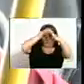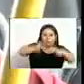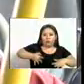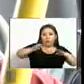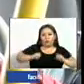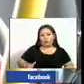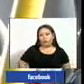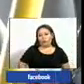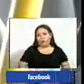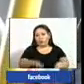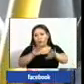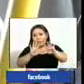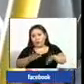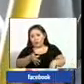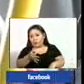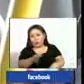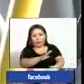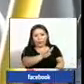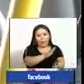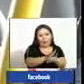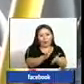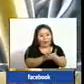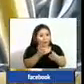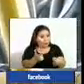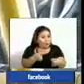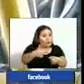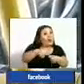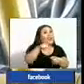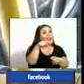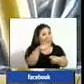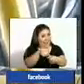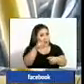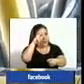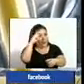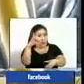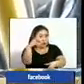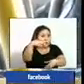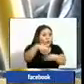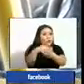10 centavos por galón de gasolina, que eran parte del subsidio de los